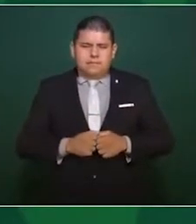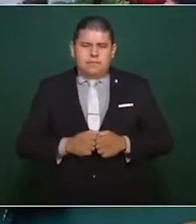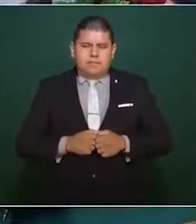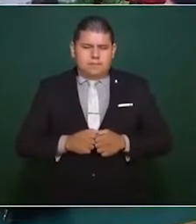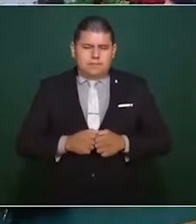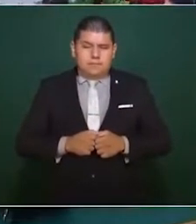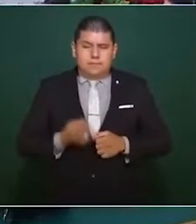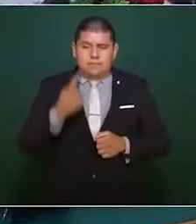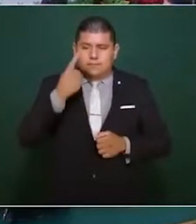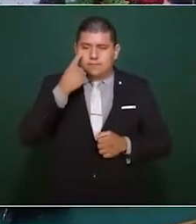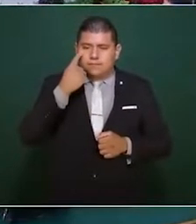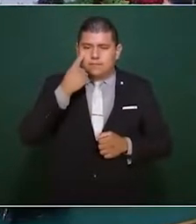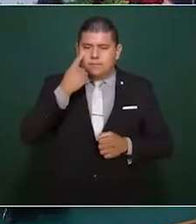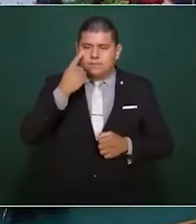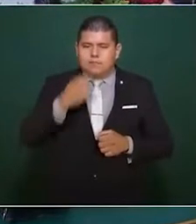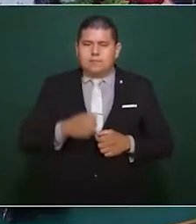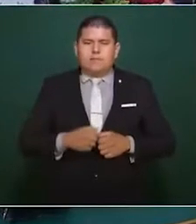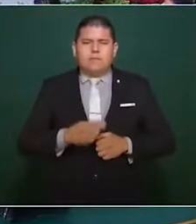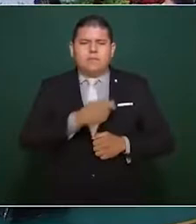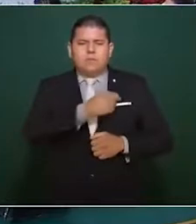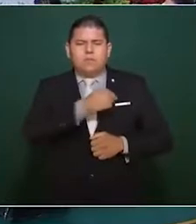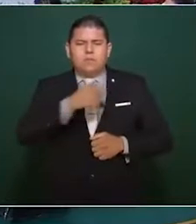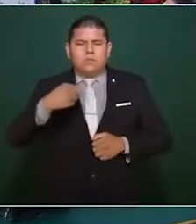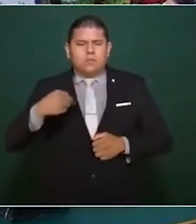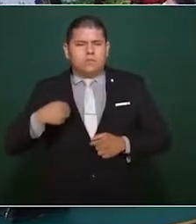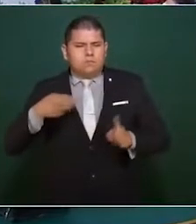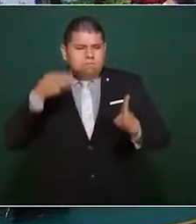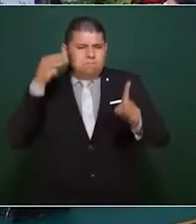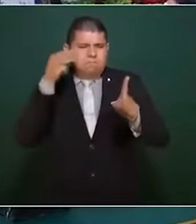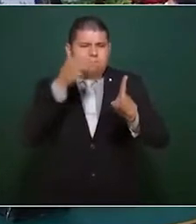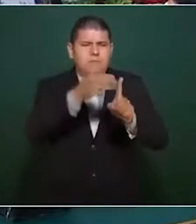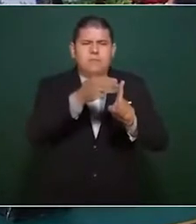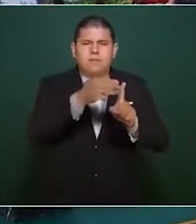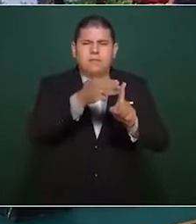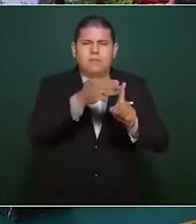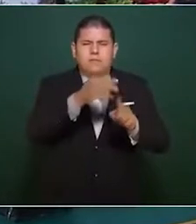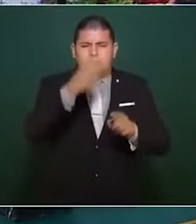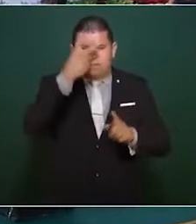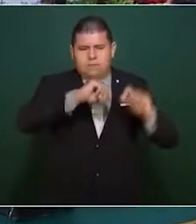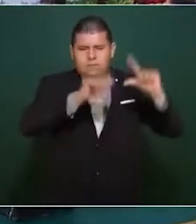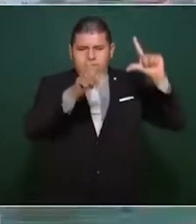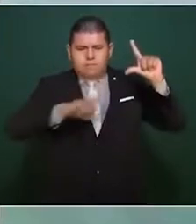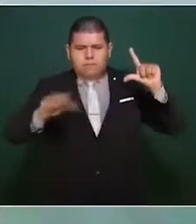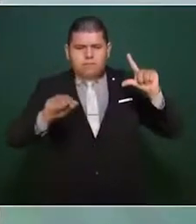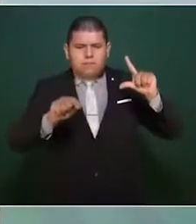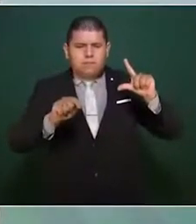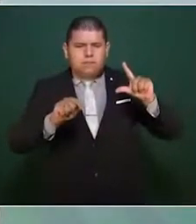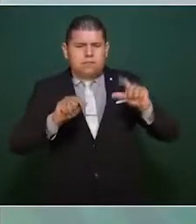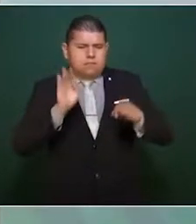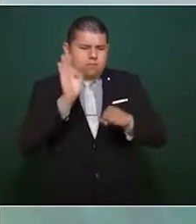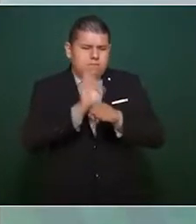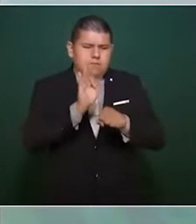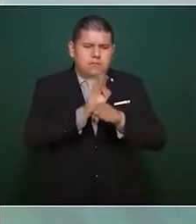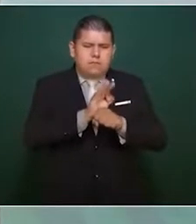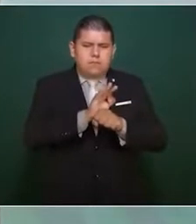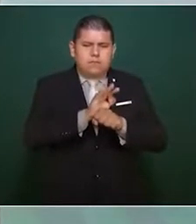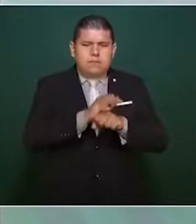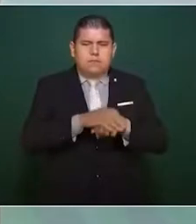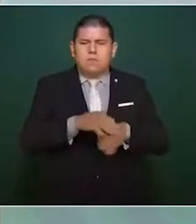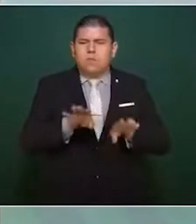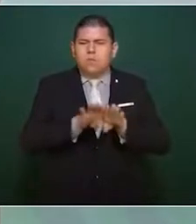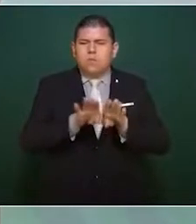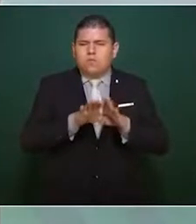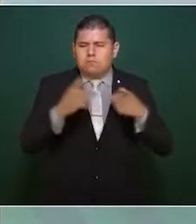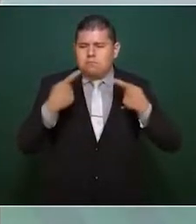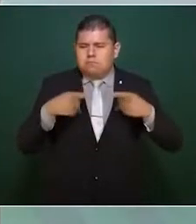porque nosotros aspiramos a llevar a cabo la transformación por la vía